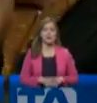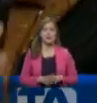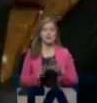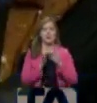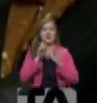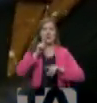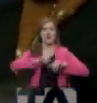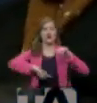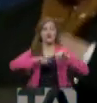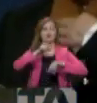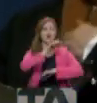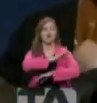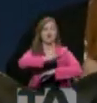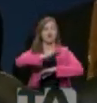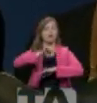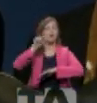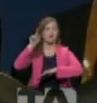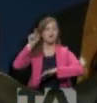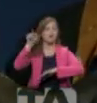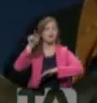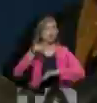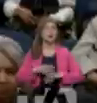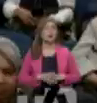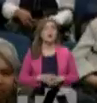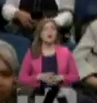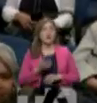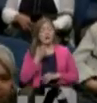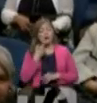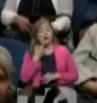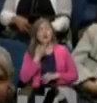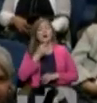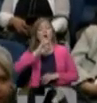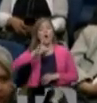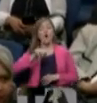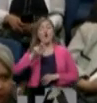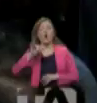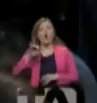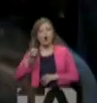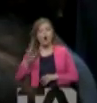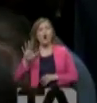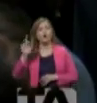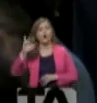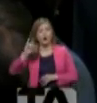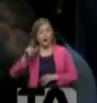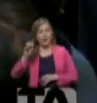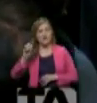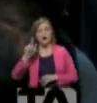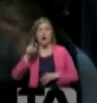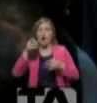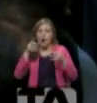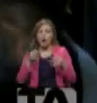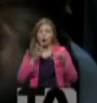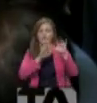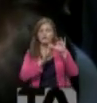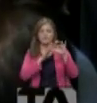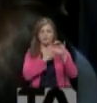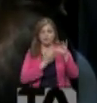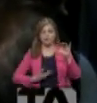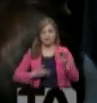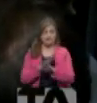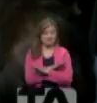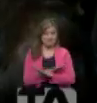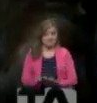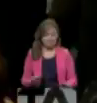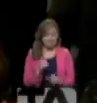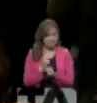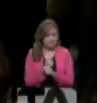compañero, amigo y alumno en este último cometido dijo que Julio César Trujillo partió en el momento exacto, cuando concluyó